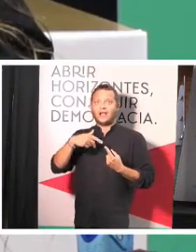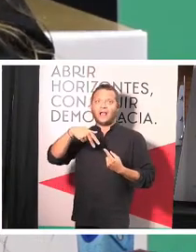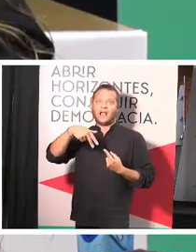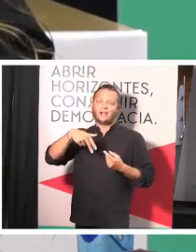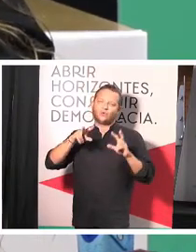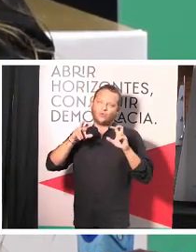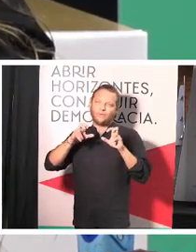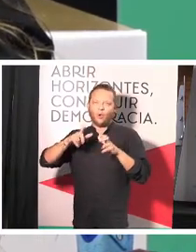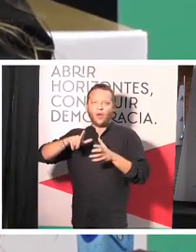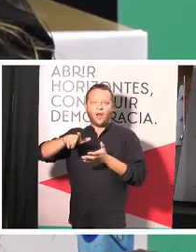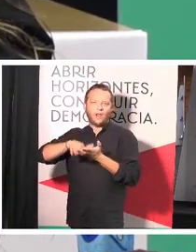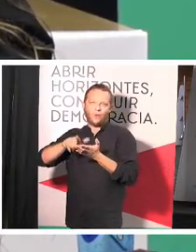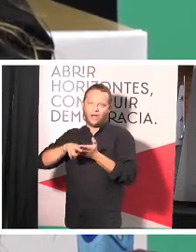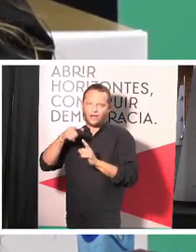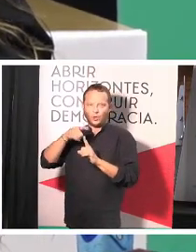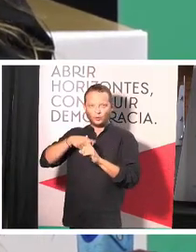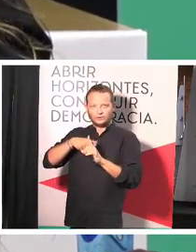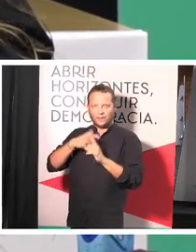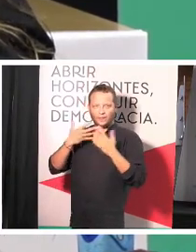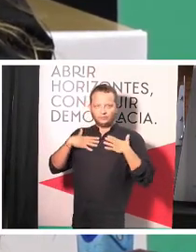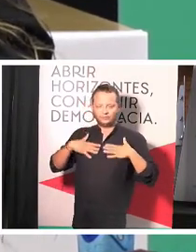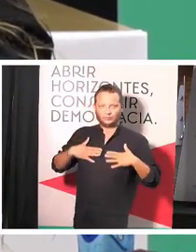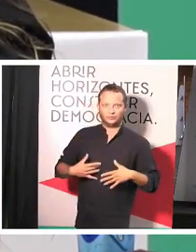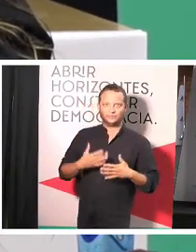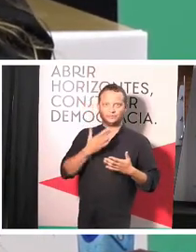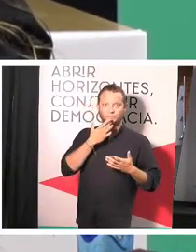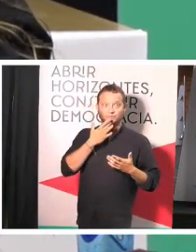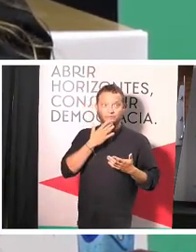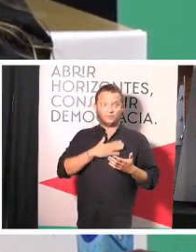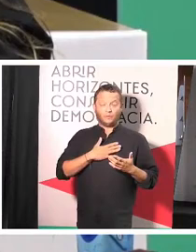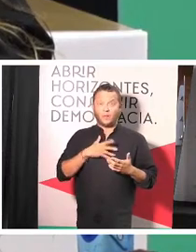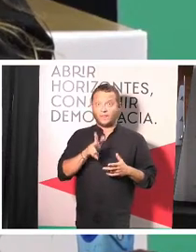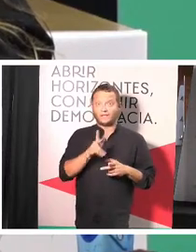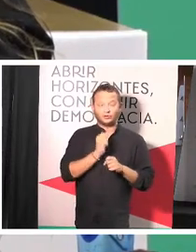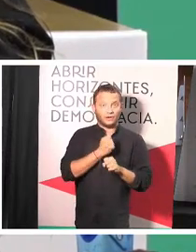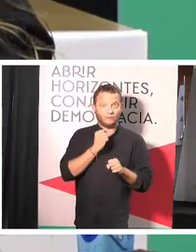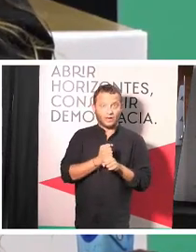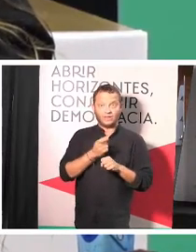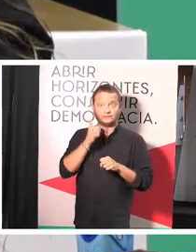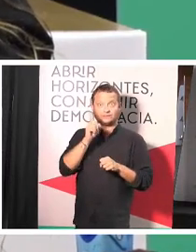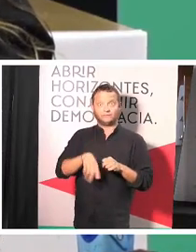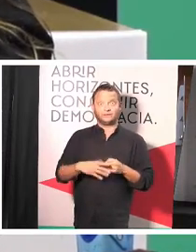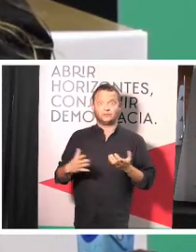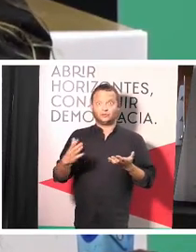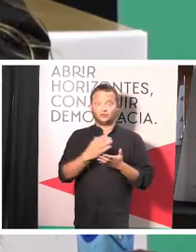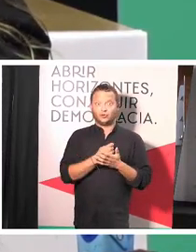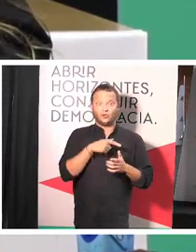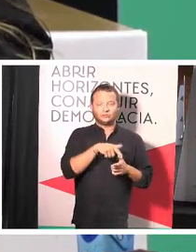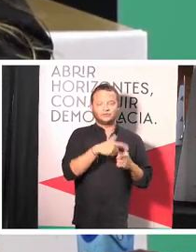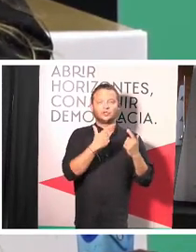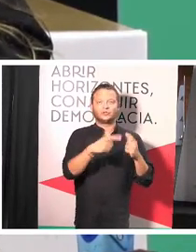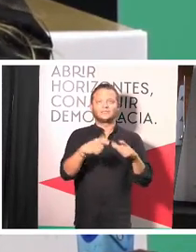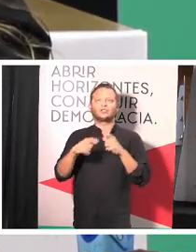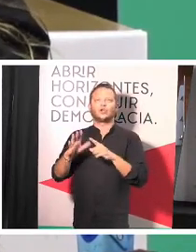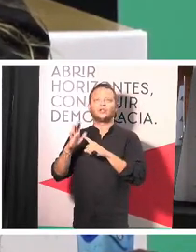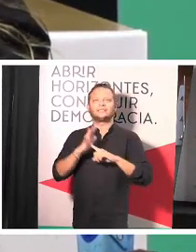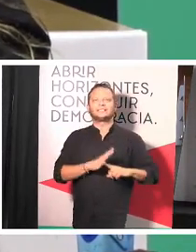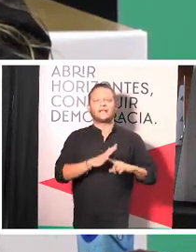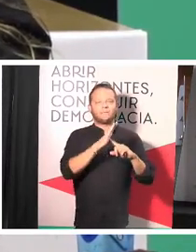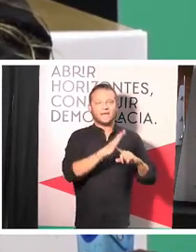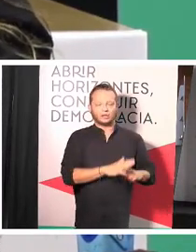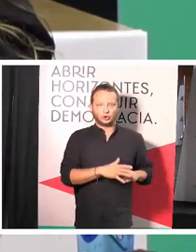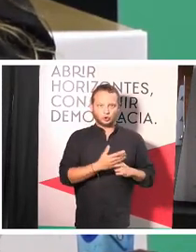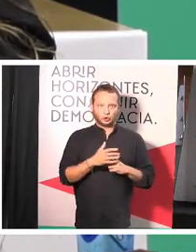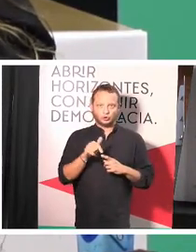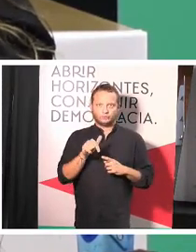que se está utilizando desde muchas perspectivas, tanto por los derechos laborales como todos estos sesgos discriminatorios que también ha